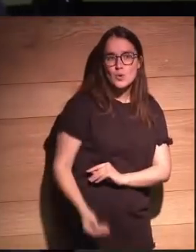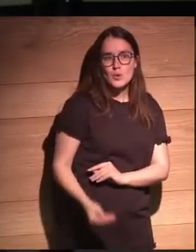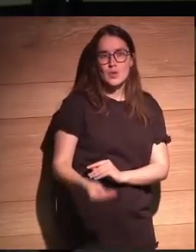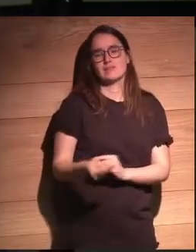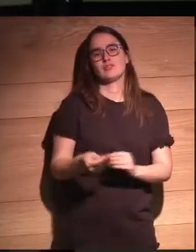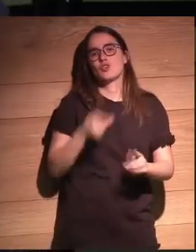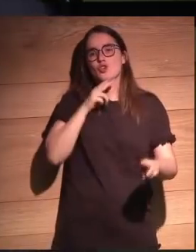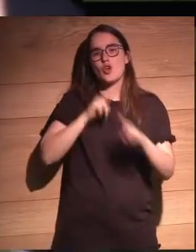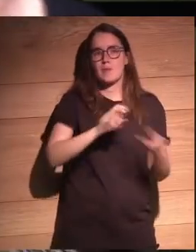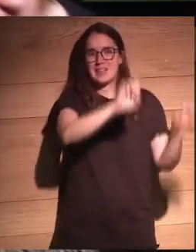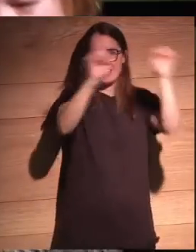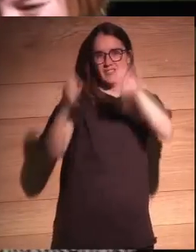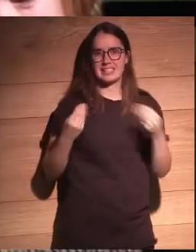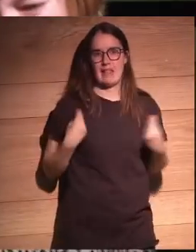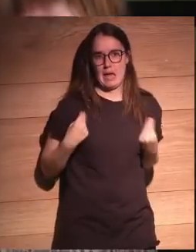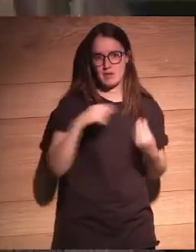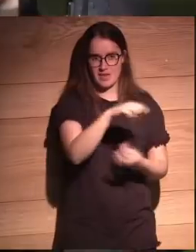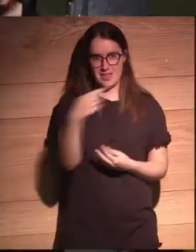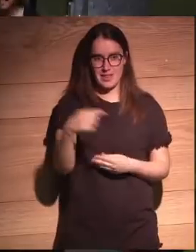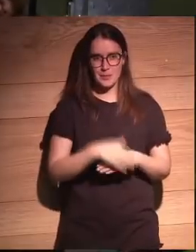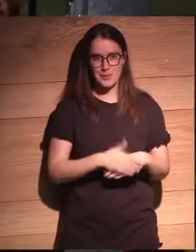de la vivienda. Gracias.